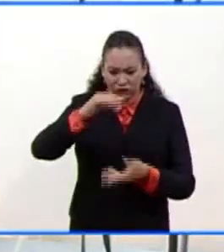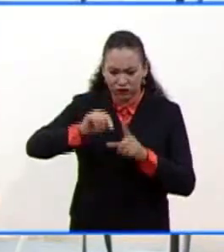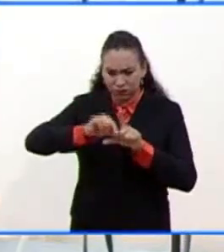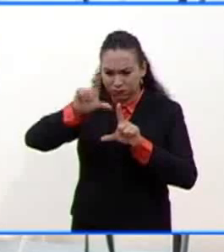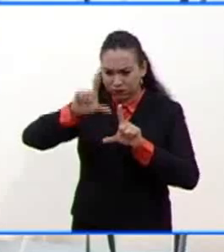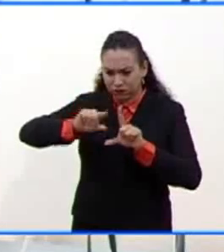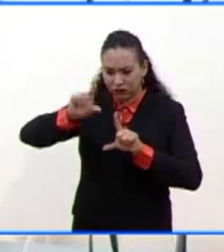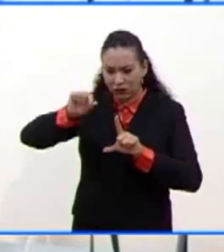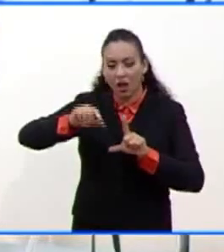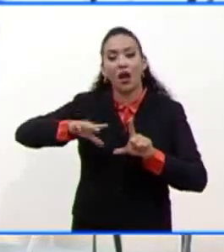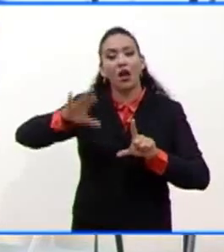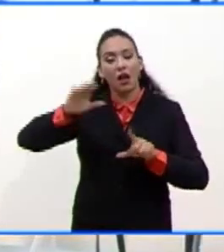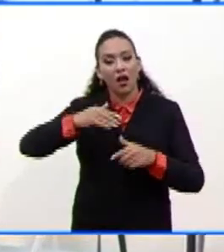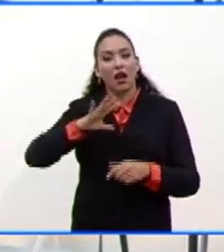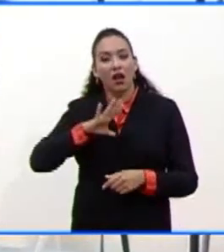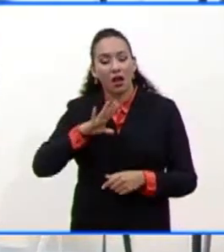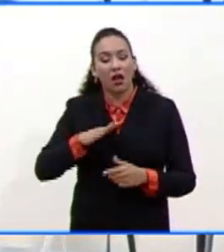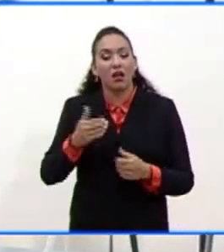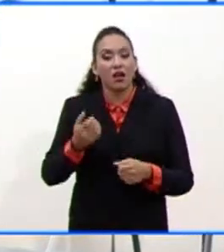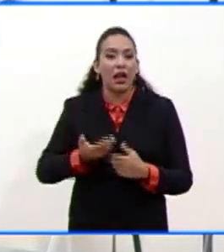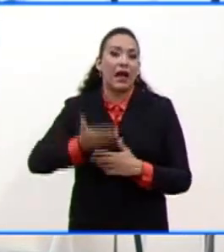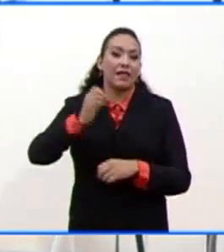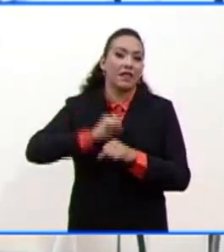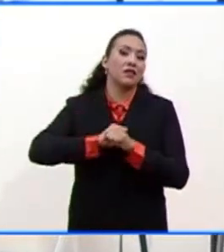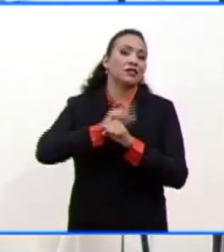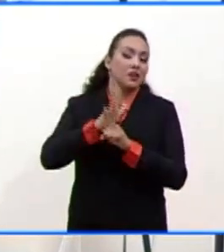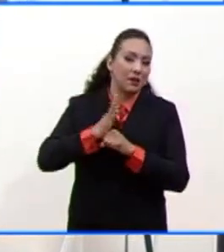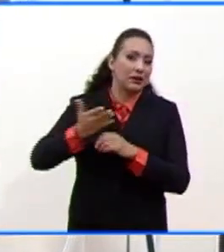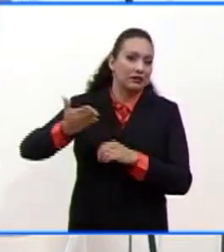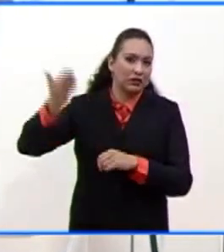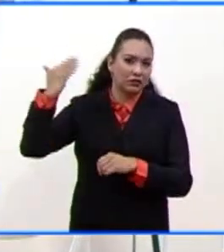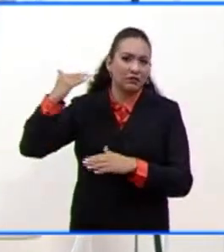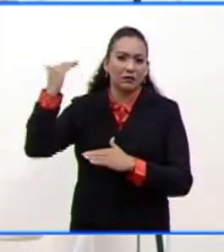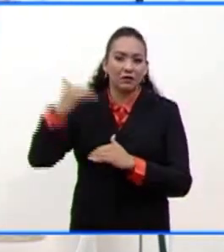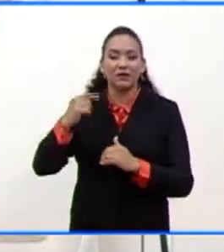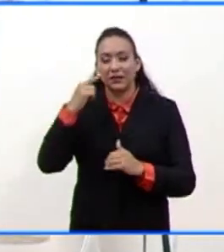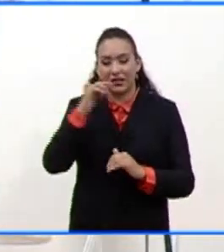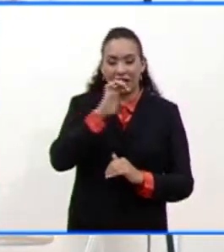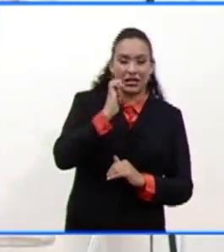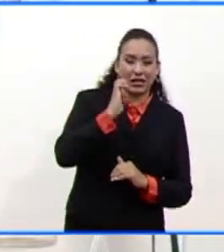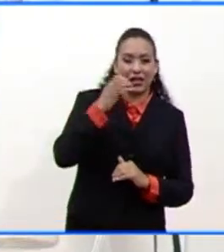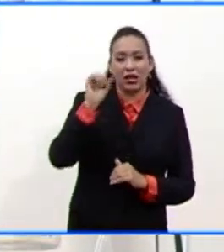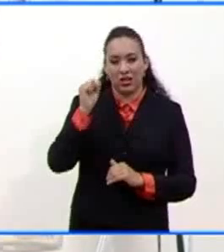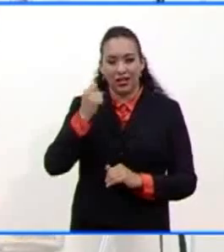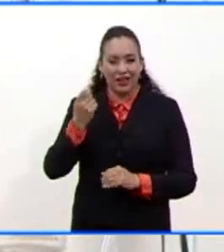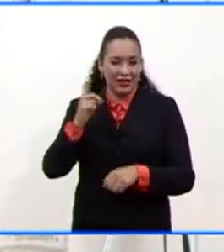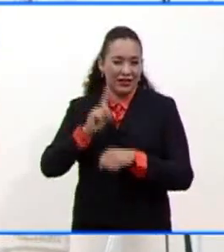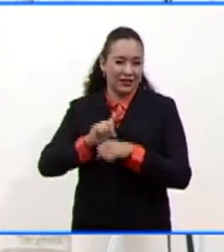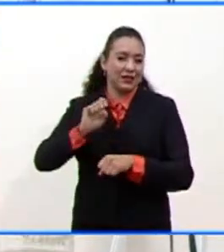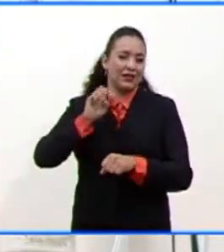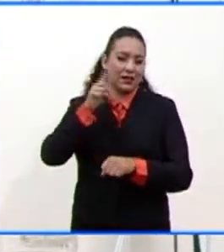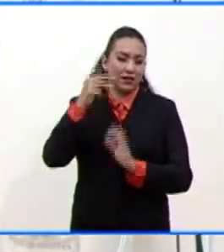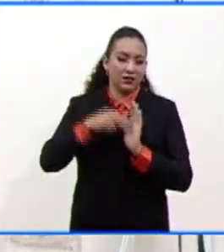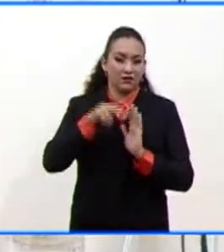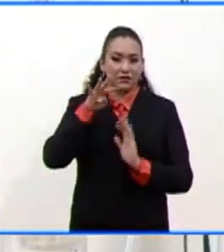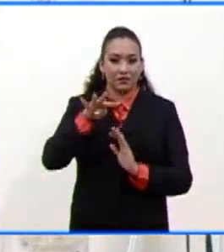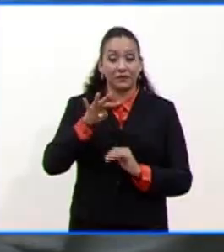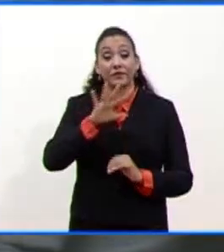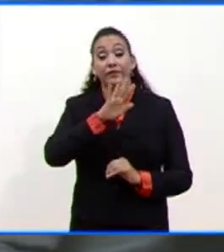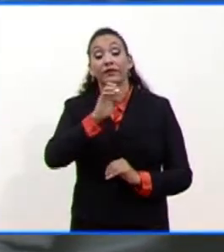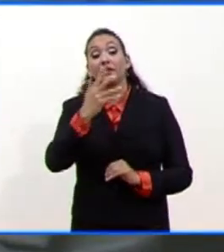está por encima de lo registrado antes de la pandemia por COVID-19, pues entre enero y septiembre de 2019 hubo